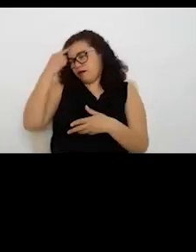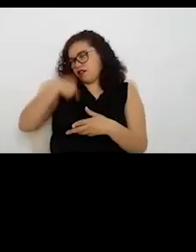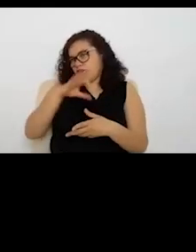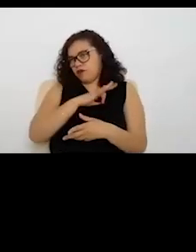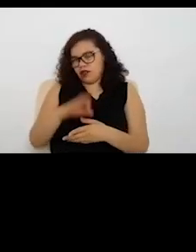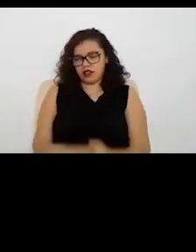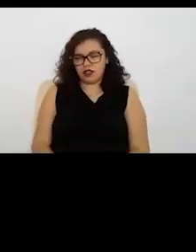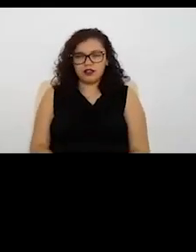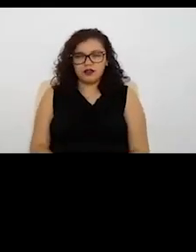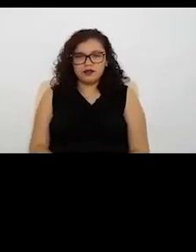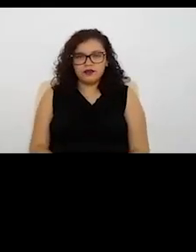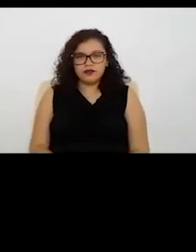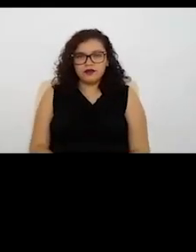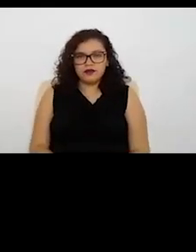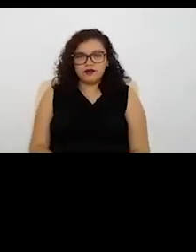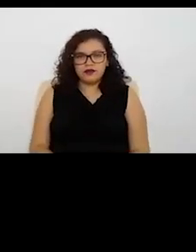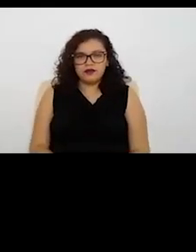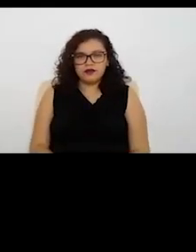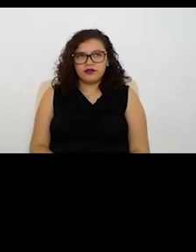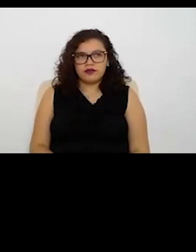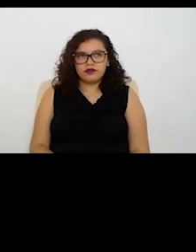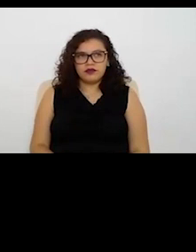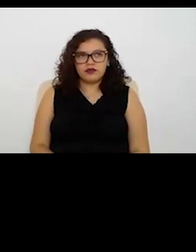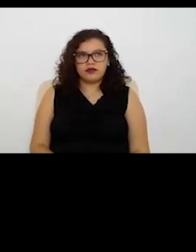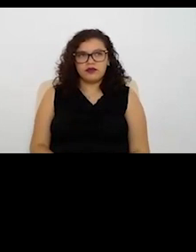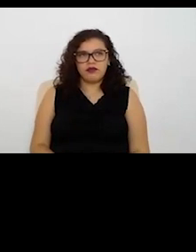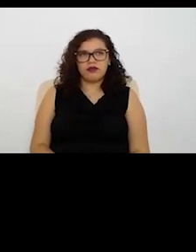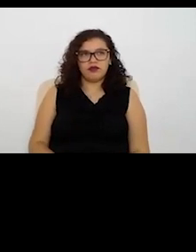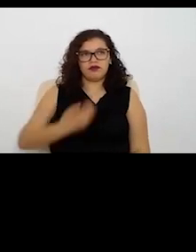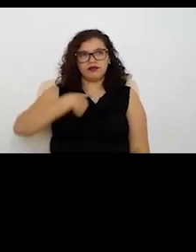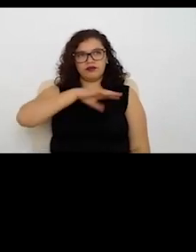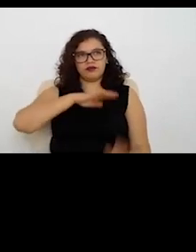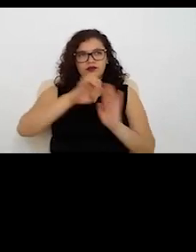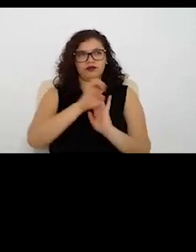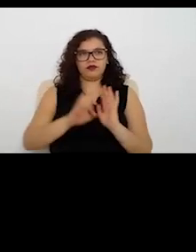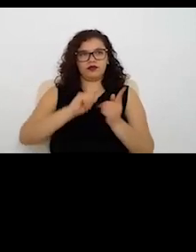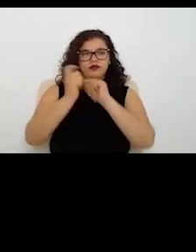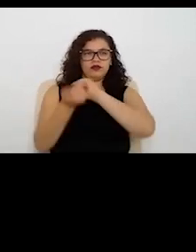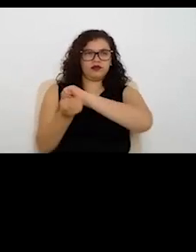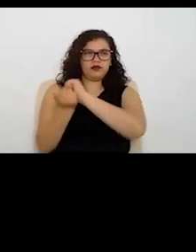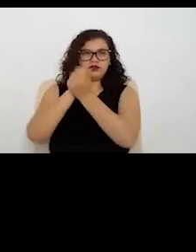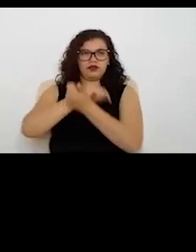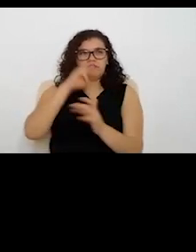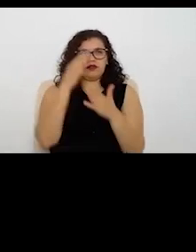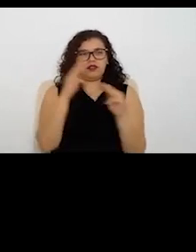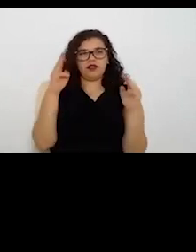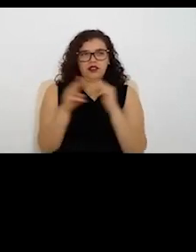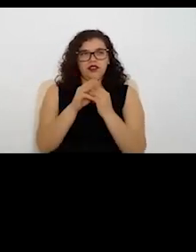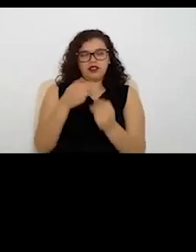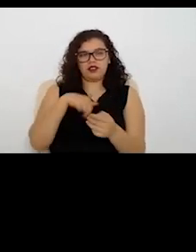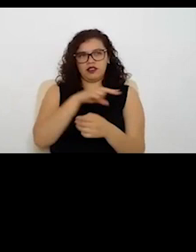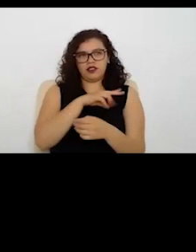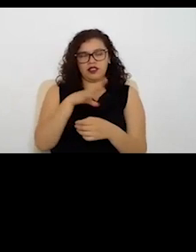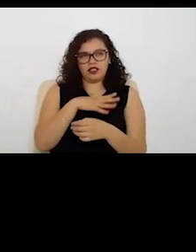nos ubicamos en el ejemplo de que hacemos transformaciones de materiales, pues requerimos